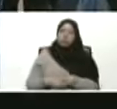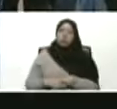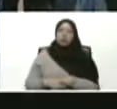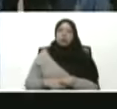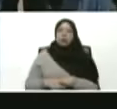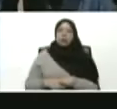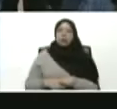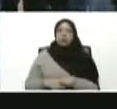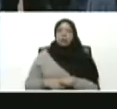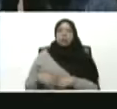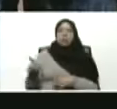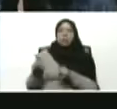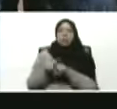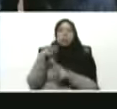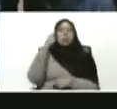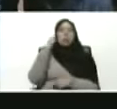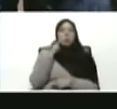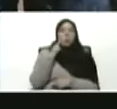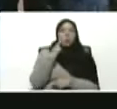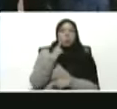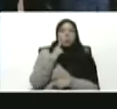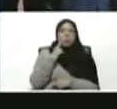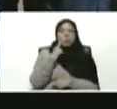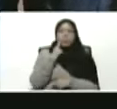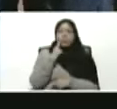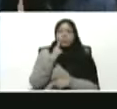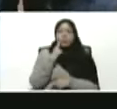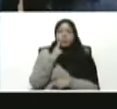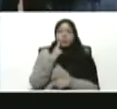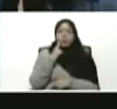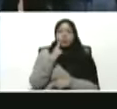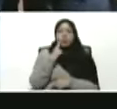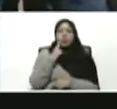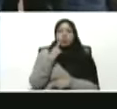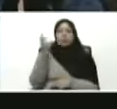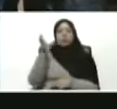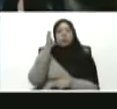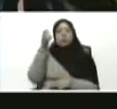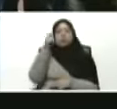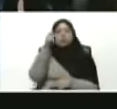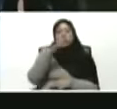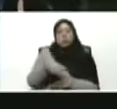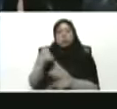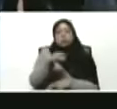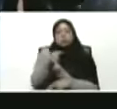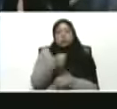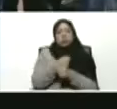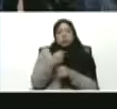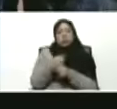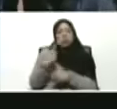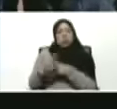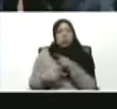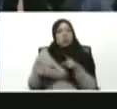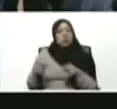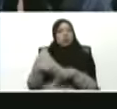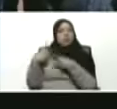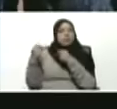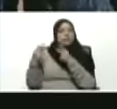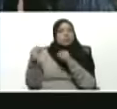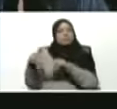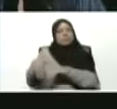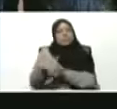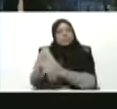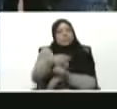Era el huracán bolivariano que recorría. La consigna del pueblo era: la esperanza está en la